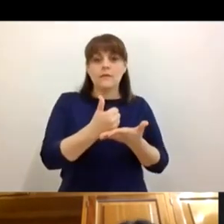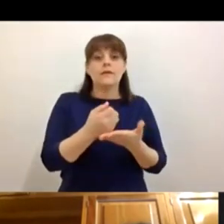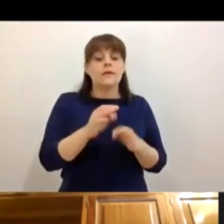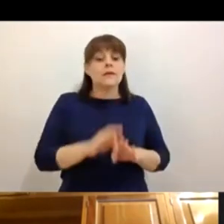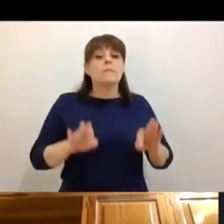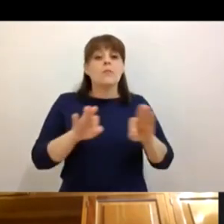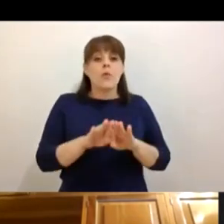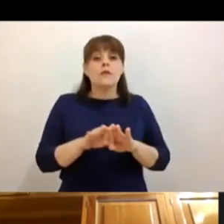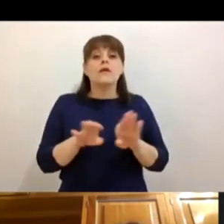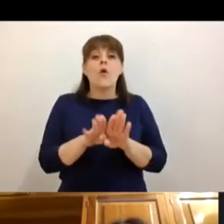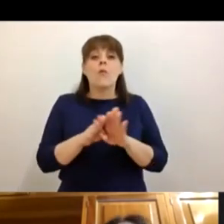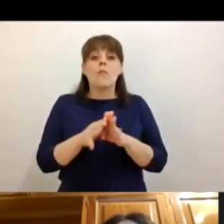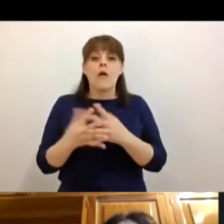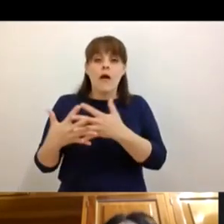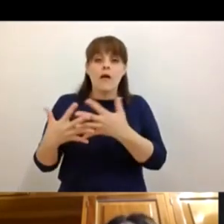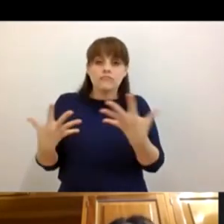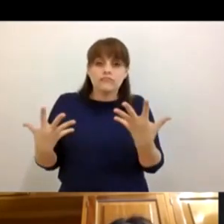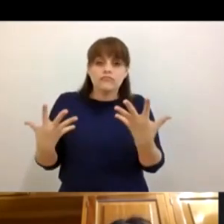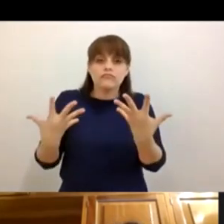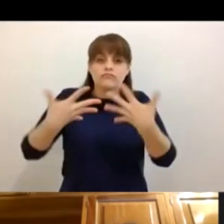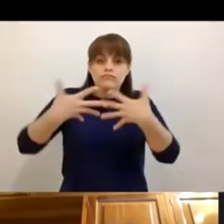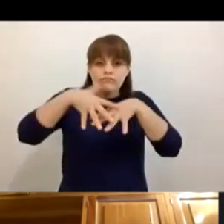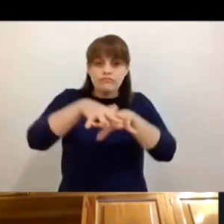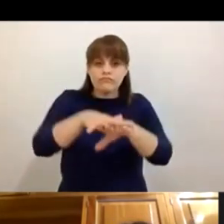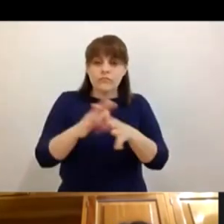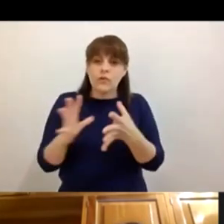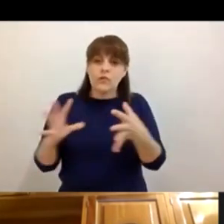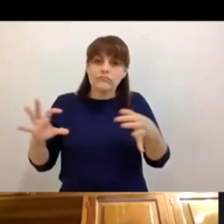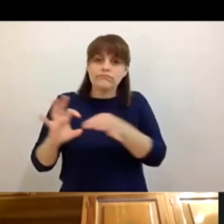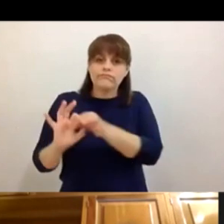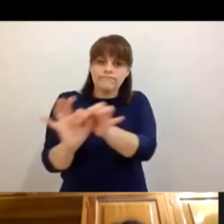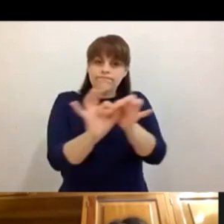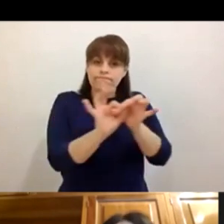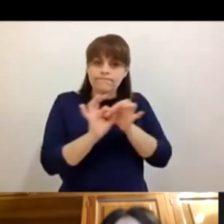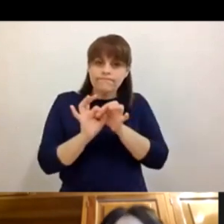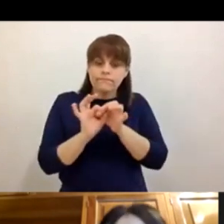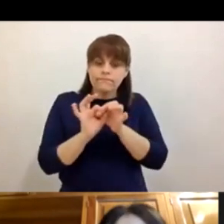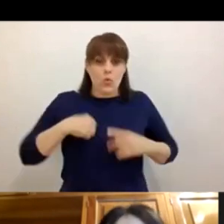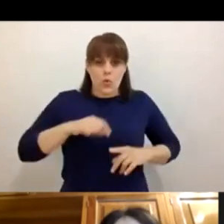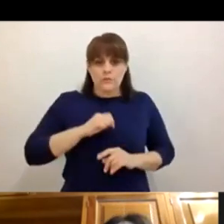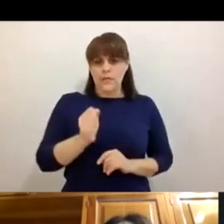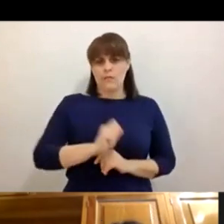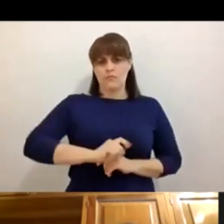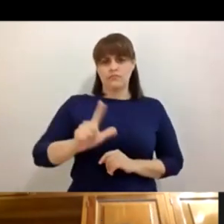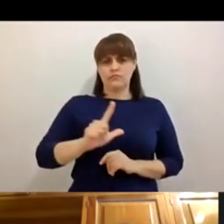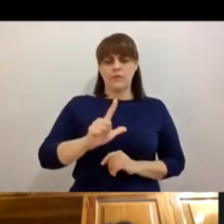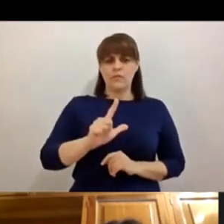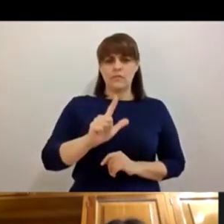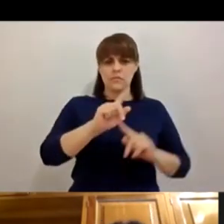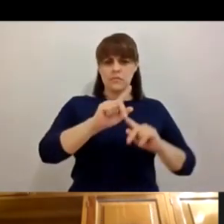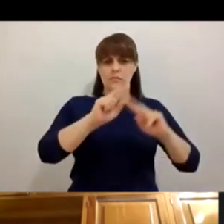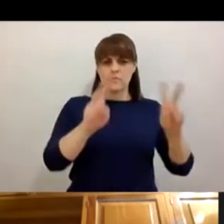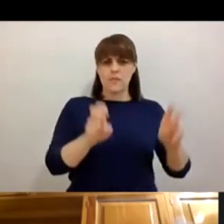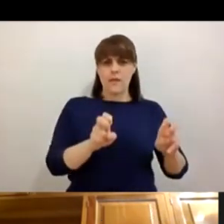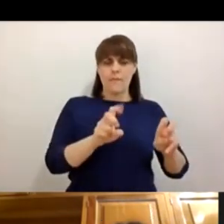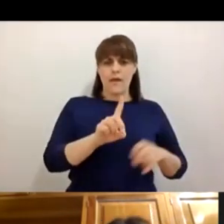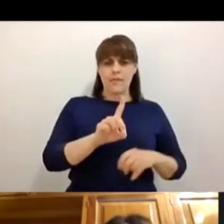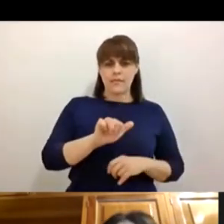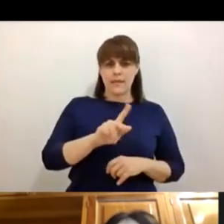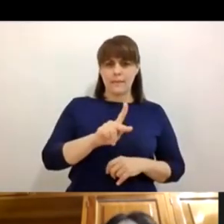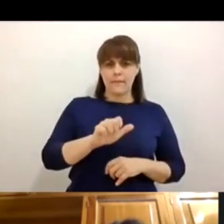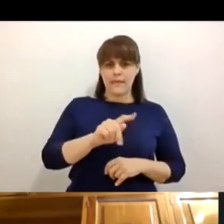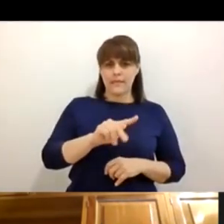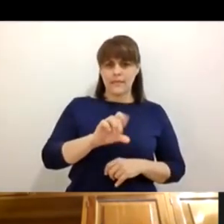¿no? Porque, bueno, nosotros tampoco somos especialistas, por ejemplo, en temas de dependencia, ¿no? Entonces, un poco ahí nos toca trabajar con